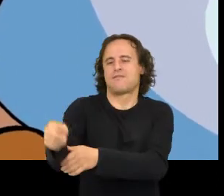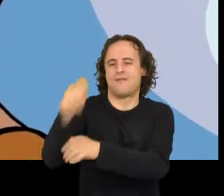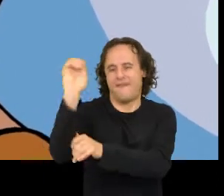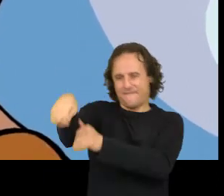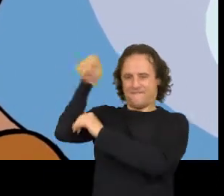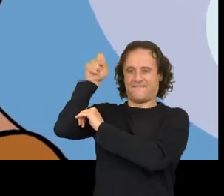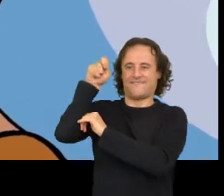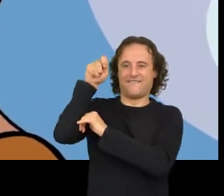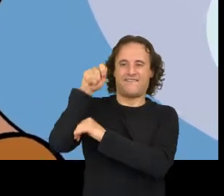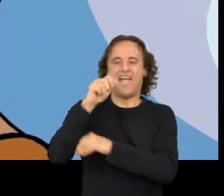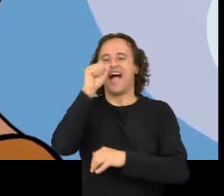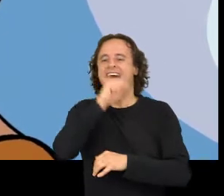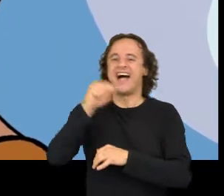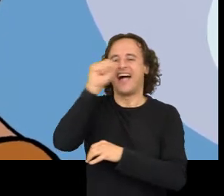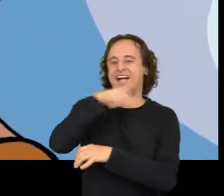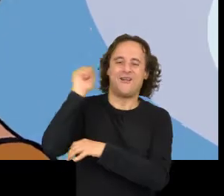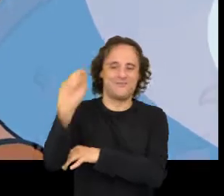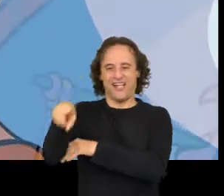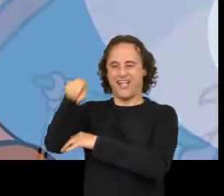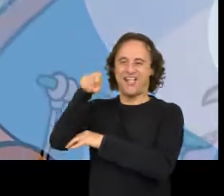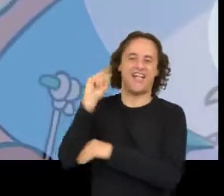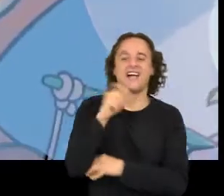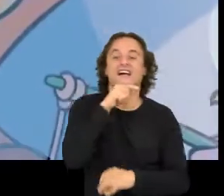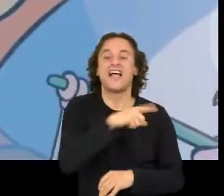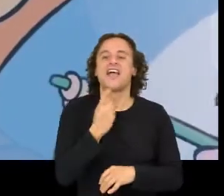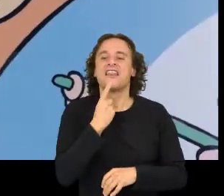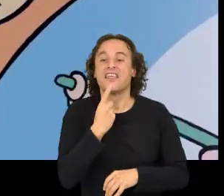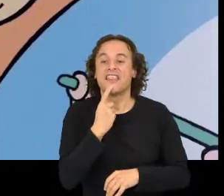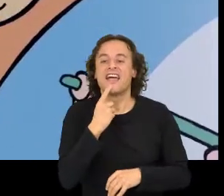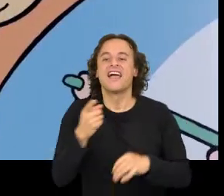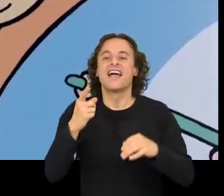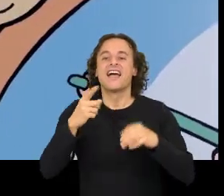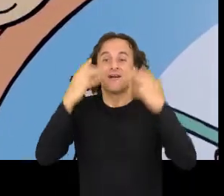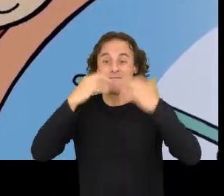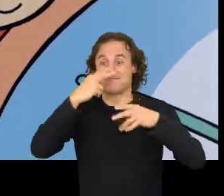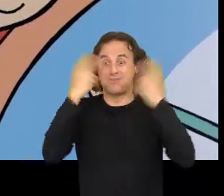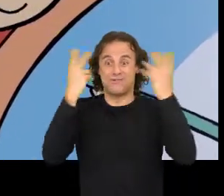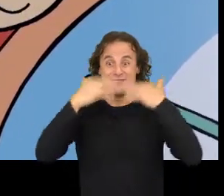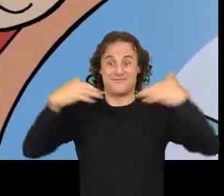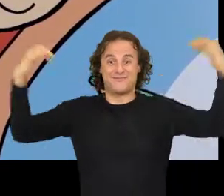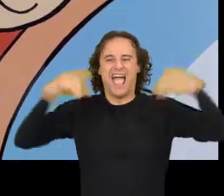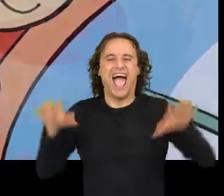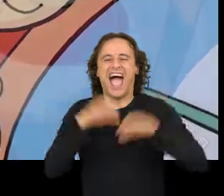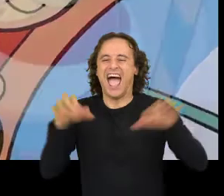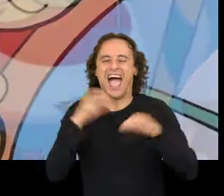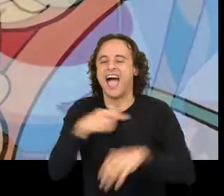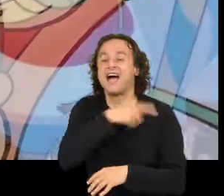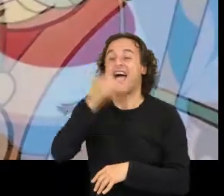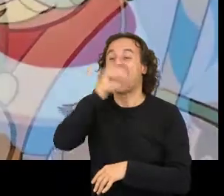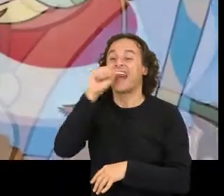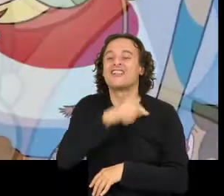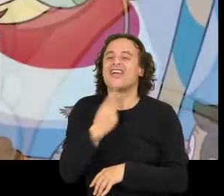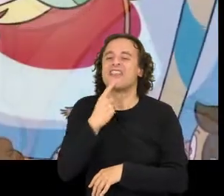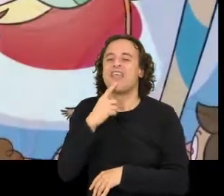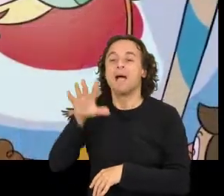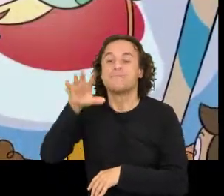E botou llose doi da cama Mentre se dicía entre risos de todos Pica, pica,